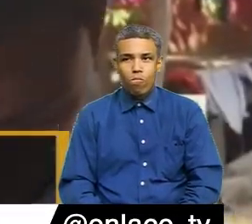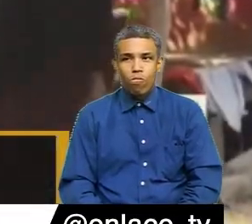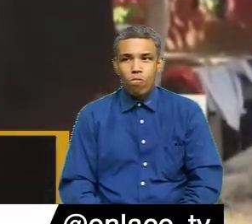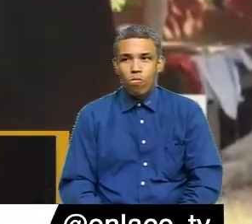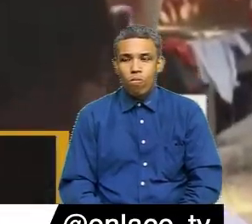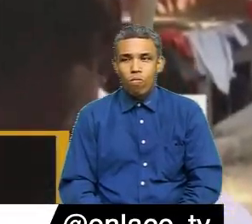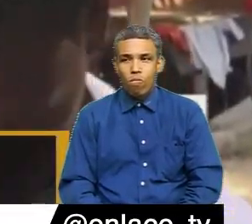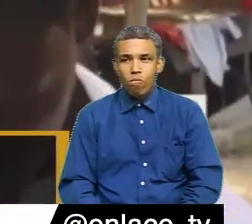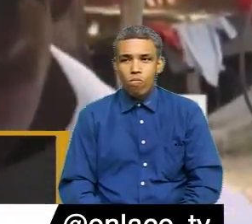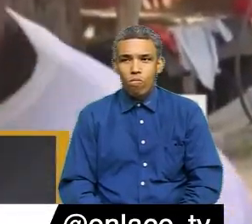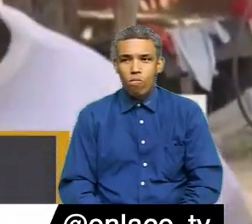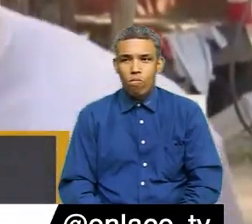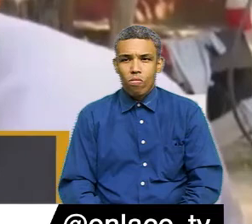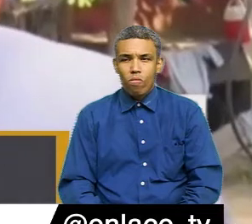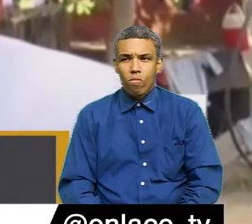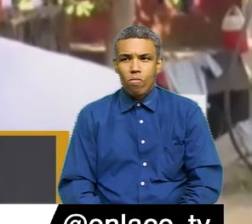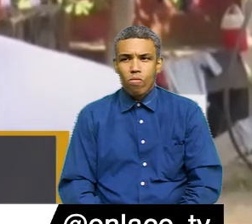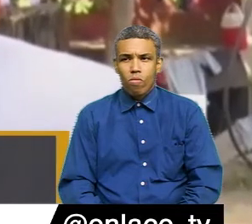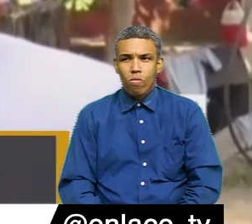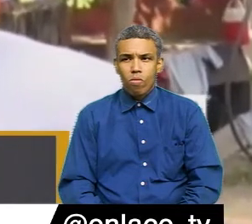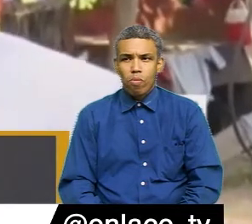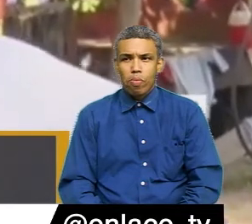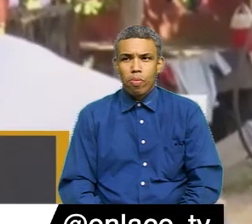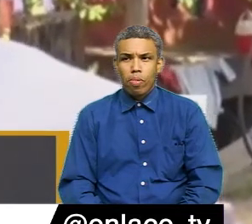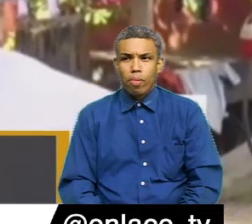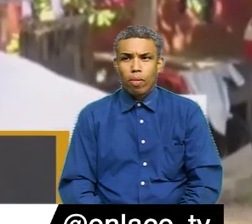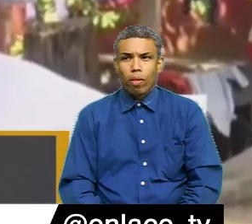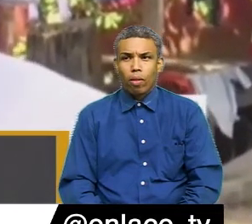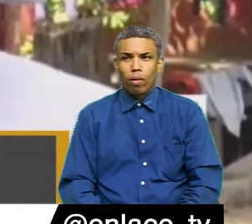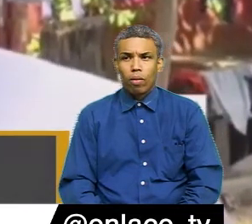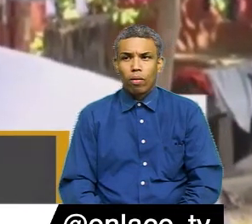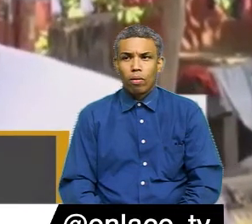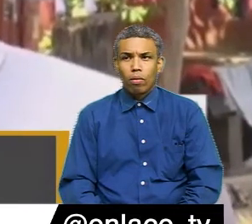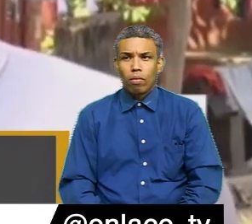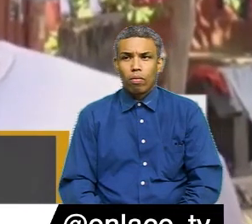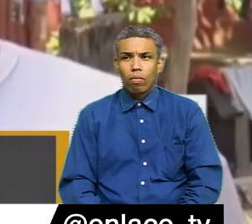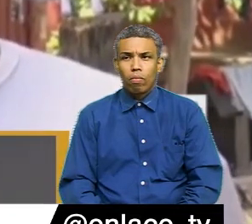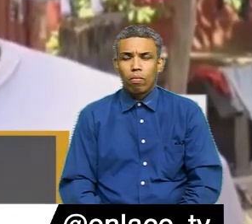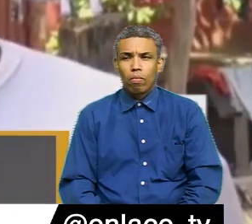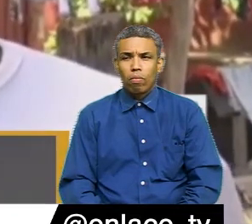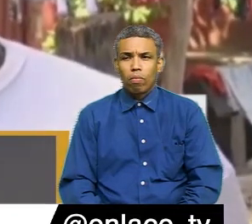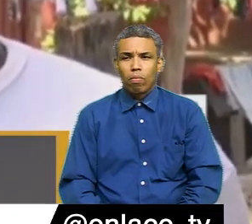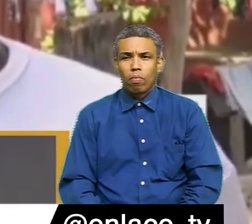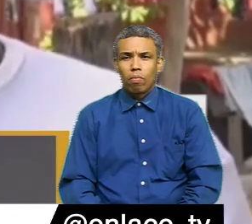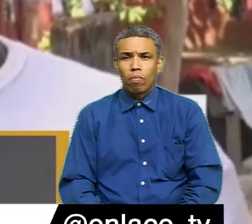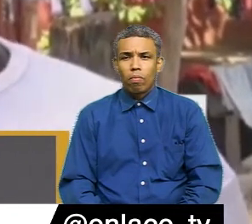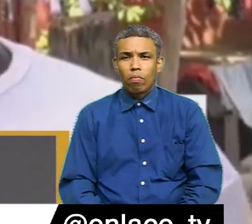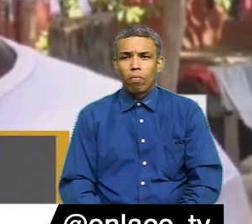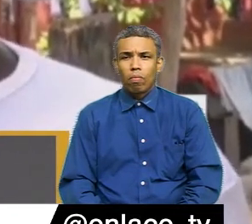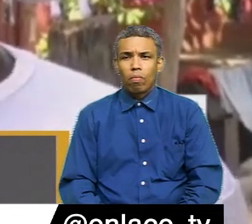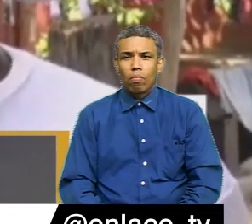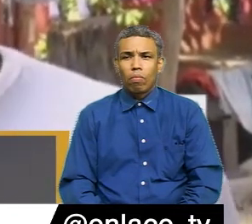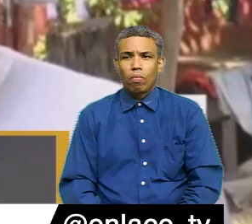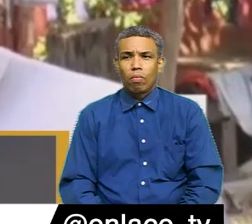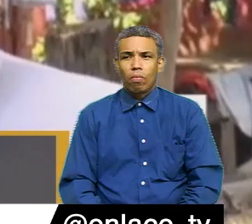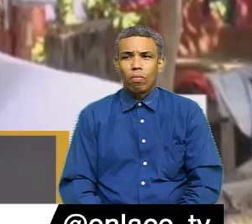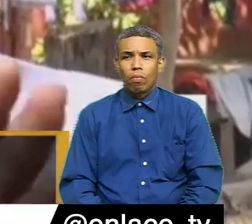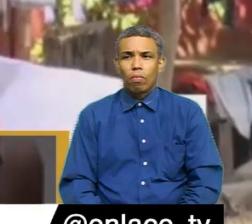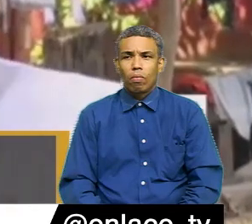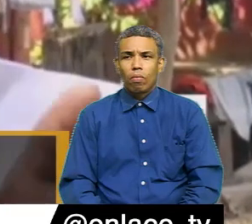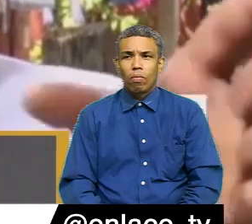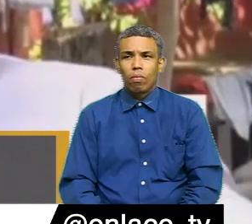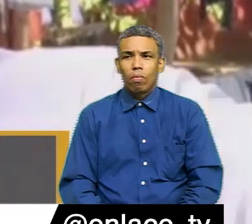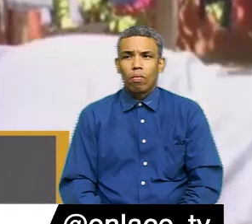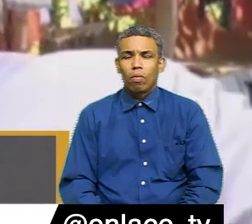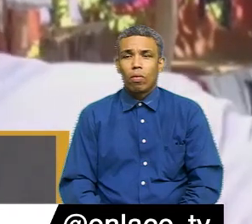Está como este grande, así más o menos. Tiene un cachorro, como así. Y no, lo vimos y él lo que nos vio se gruñó así de una vez, pero él de una vez